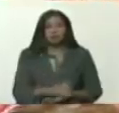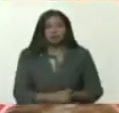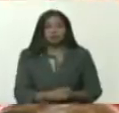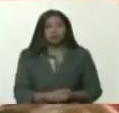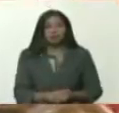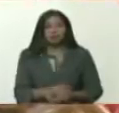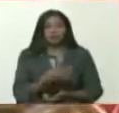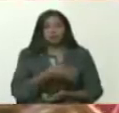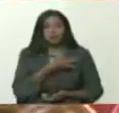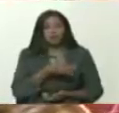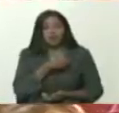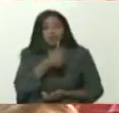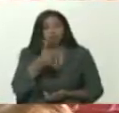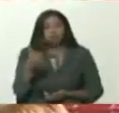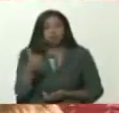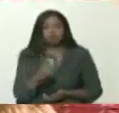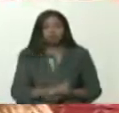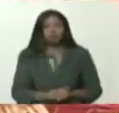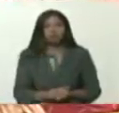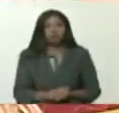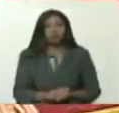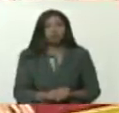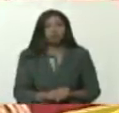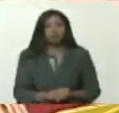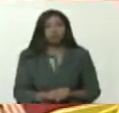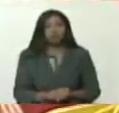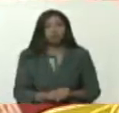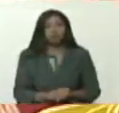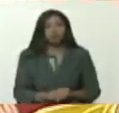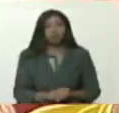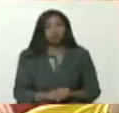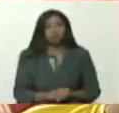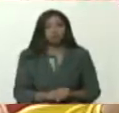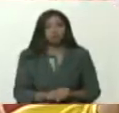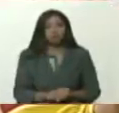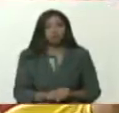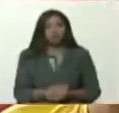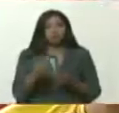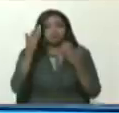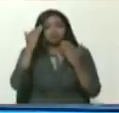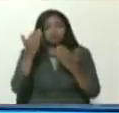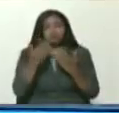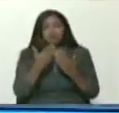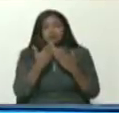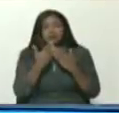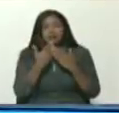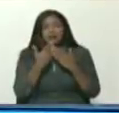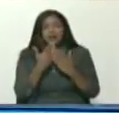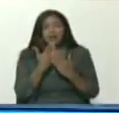señores alcaldes, alcaldesas, le pido un esfuerzo superior